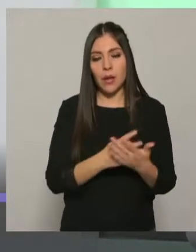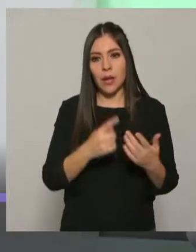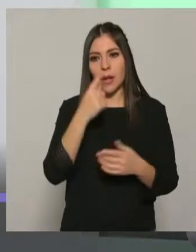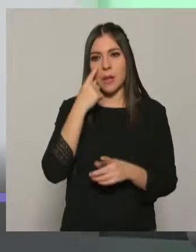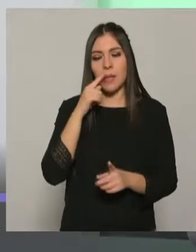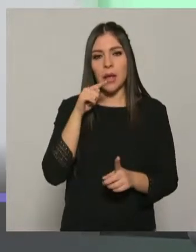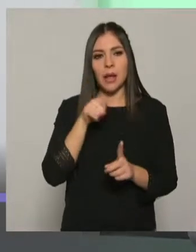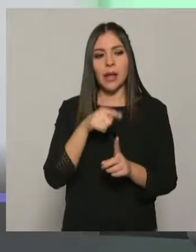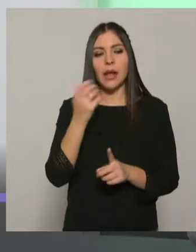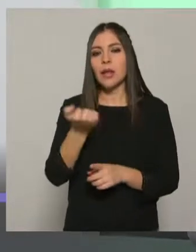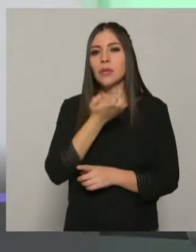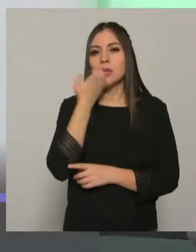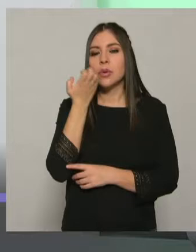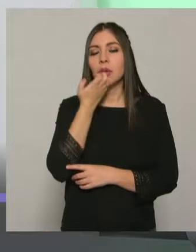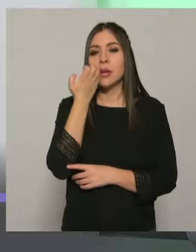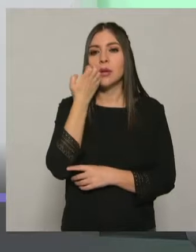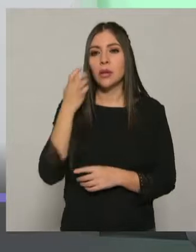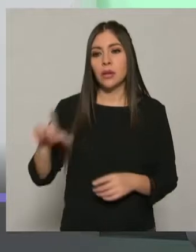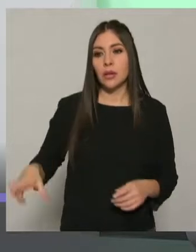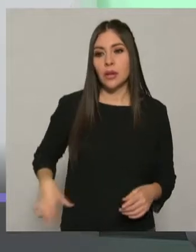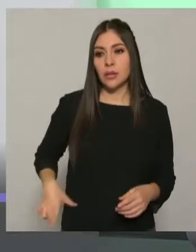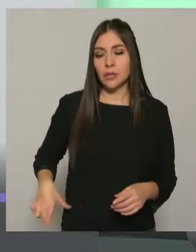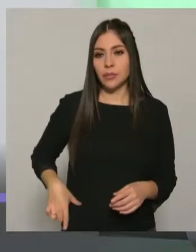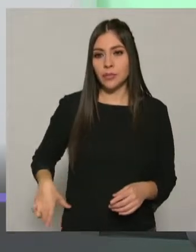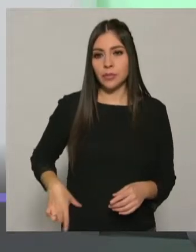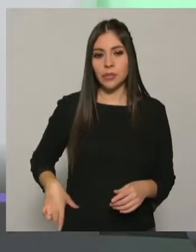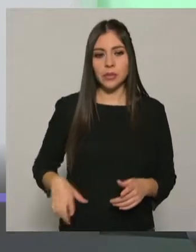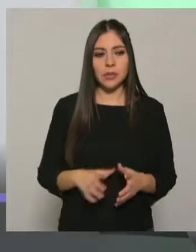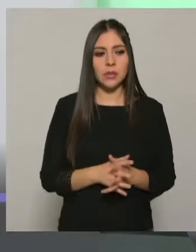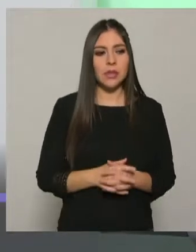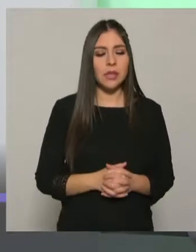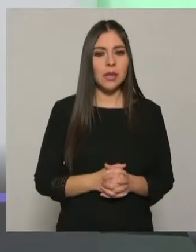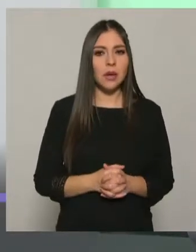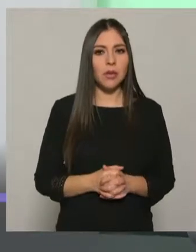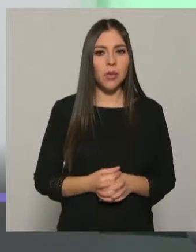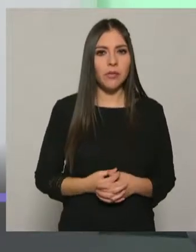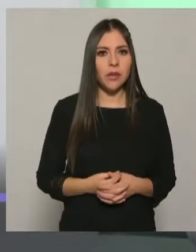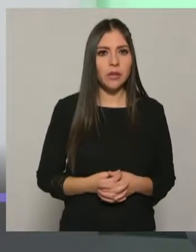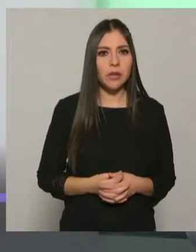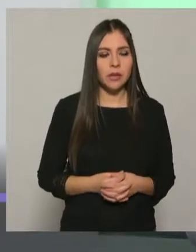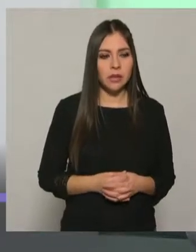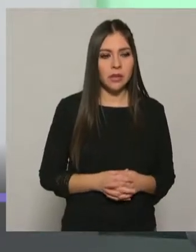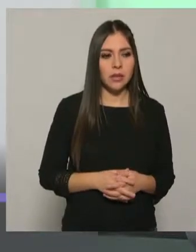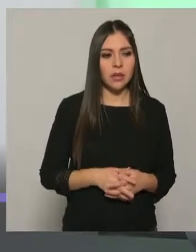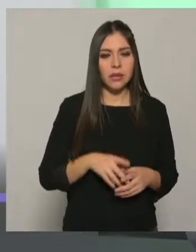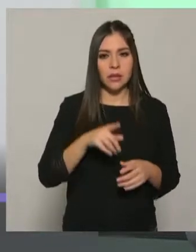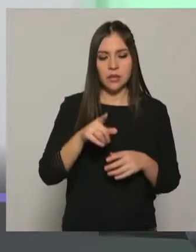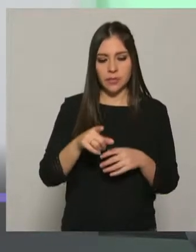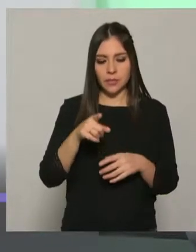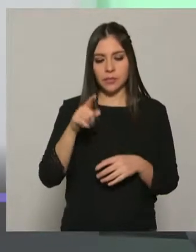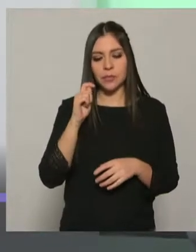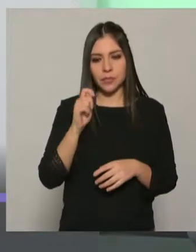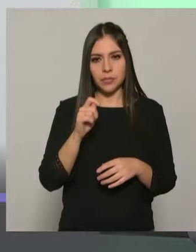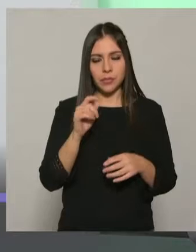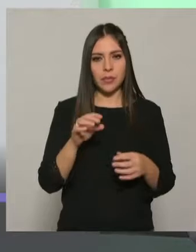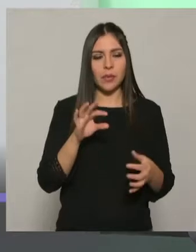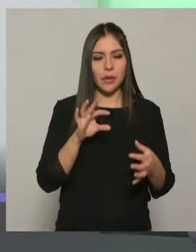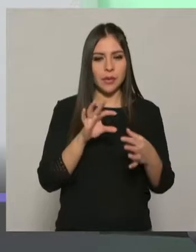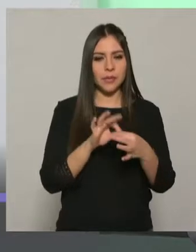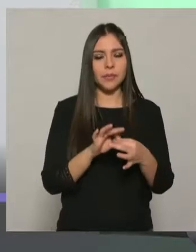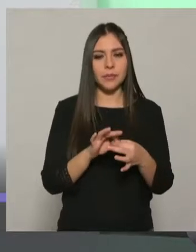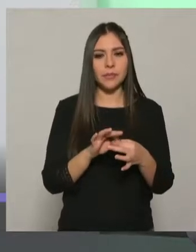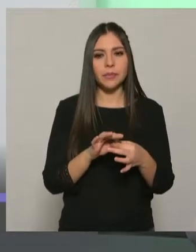las escuelas públicas, pues precisamente tiene un mecanismo como implícito de